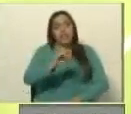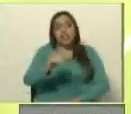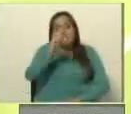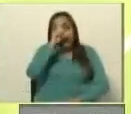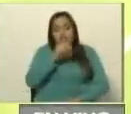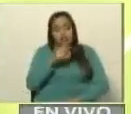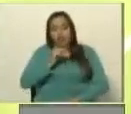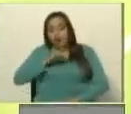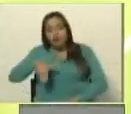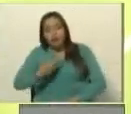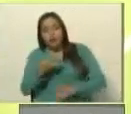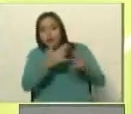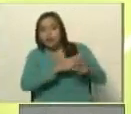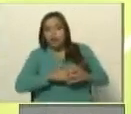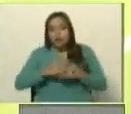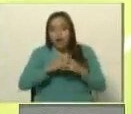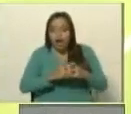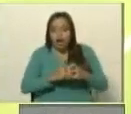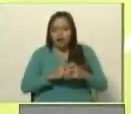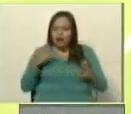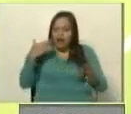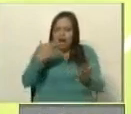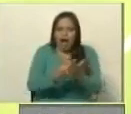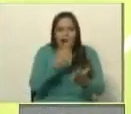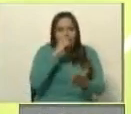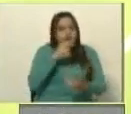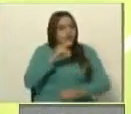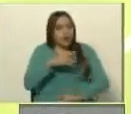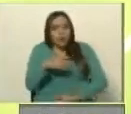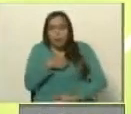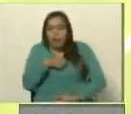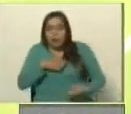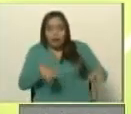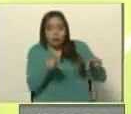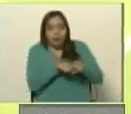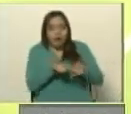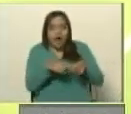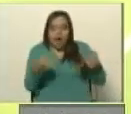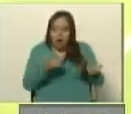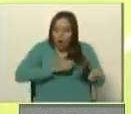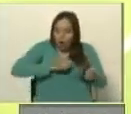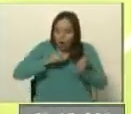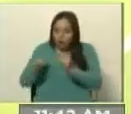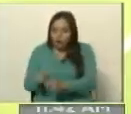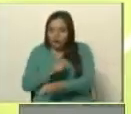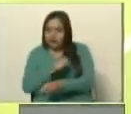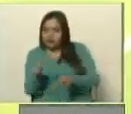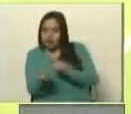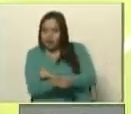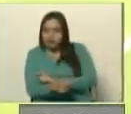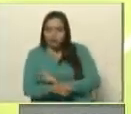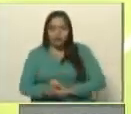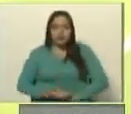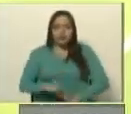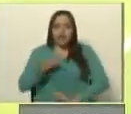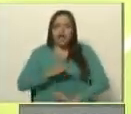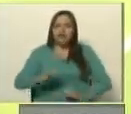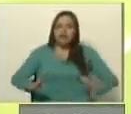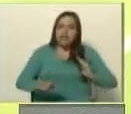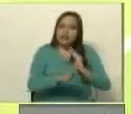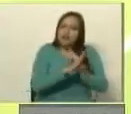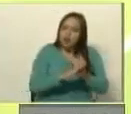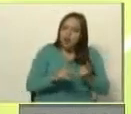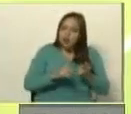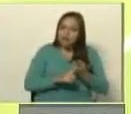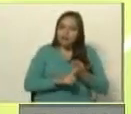No pudo Estados Unidos, no ha podido, pero ahora quizás es un escenario distinto. Viene ahora con unas sanciones o mal